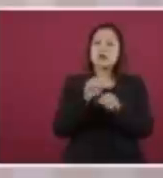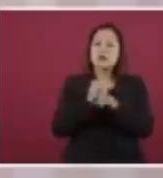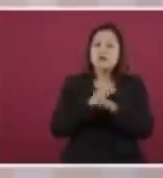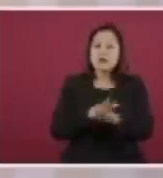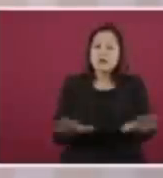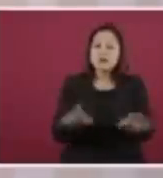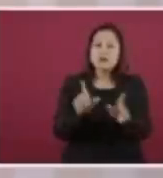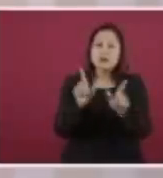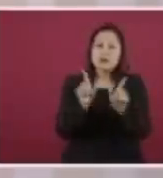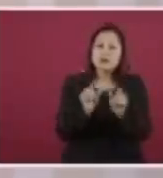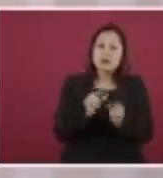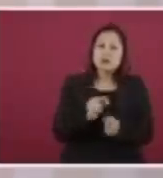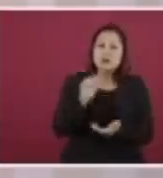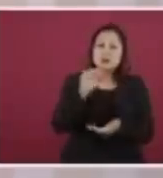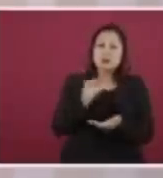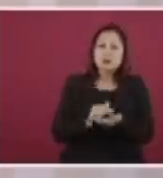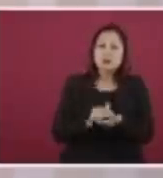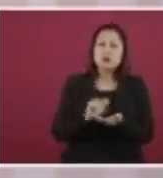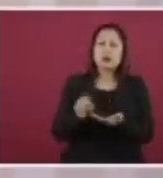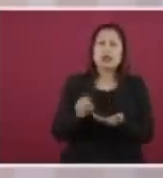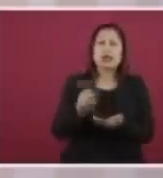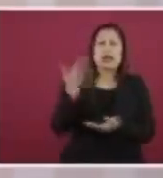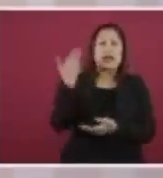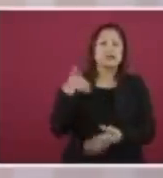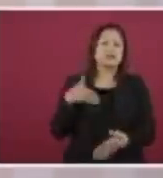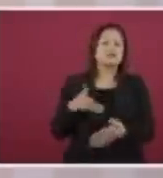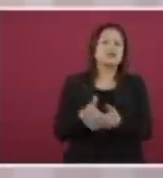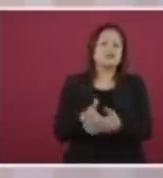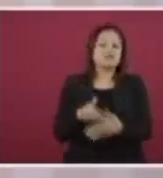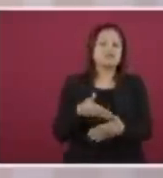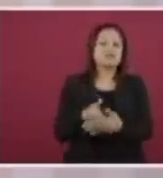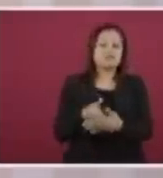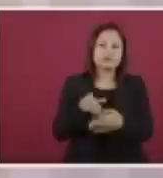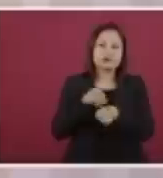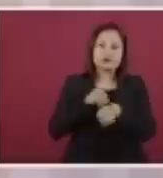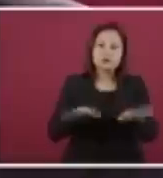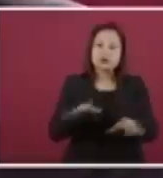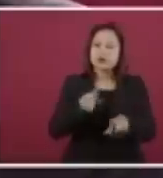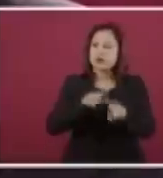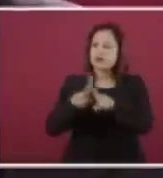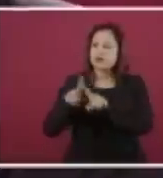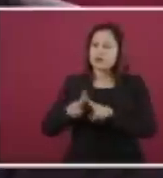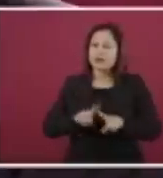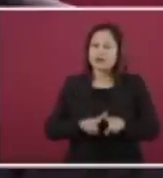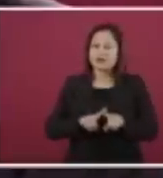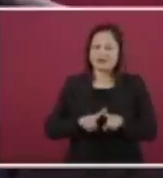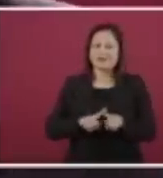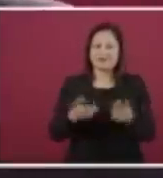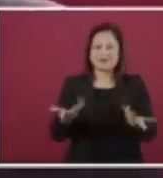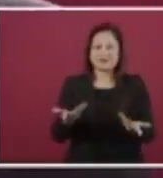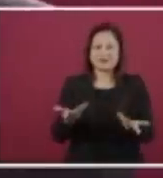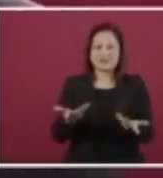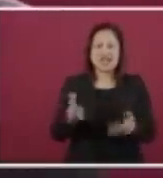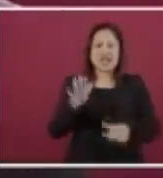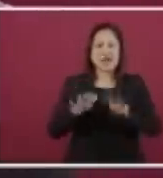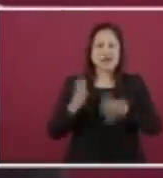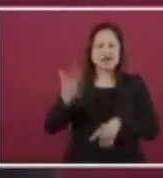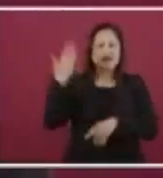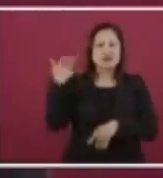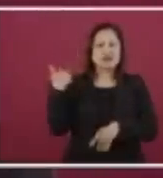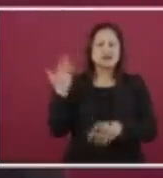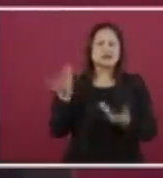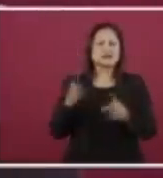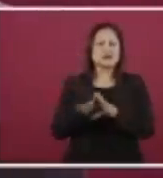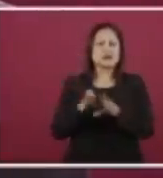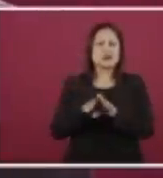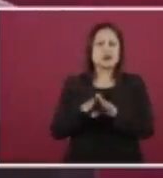bloqueo que padecimos. No solo eso, las campañas de desprestigio, la